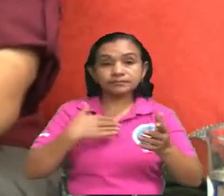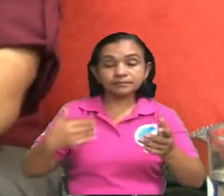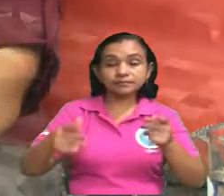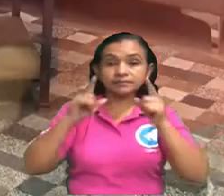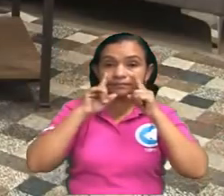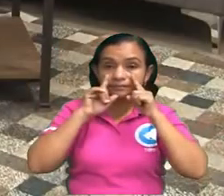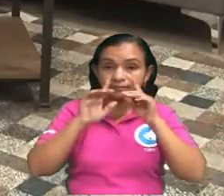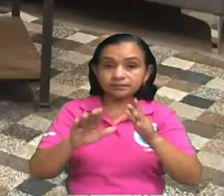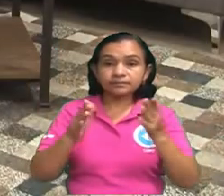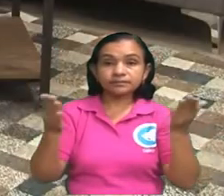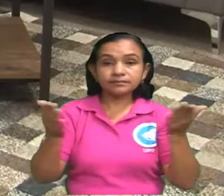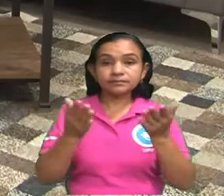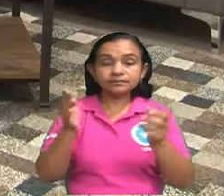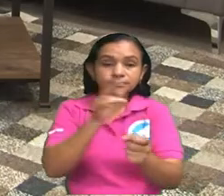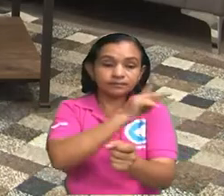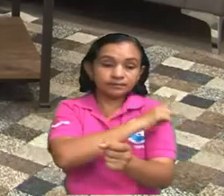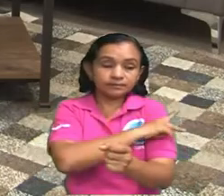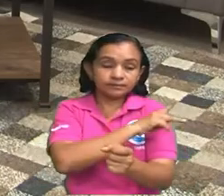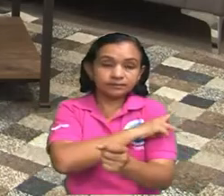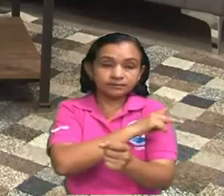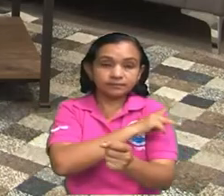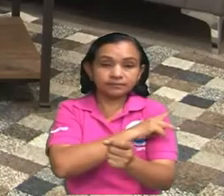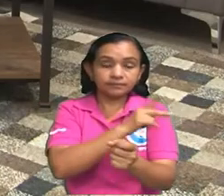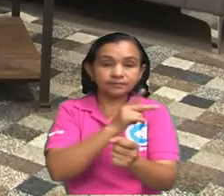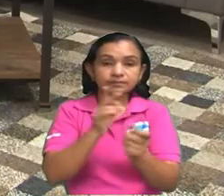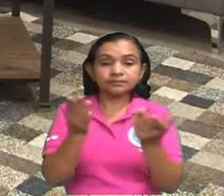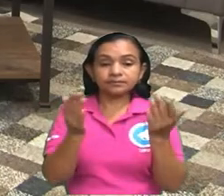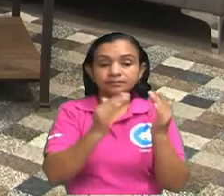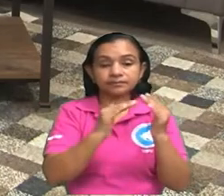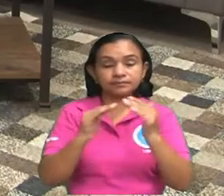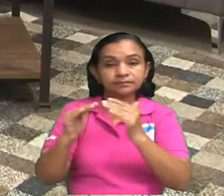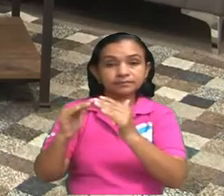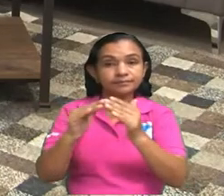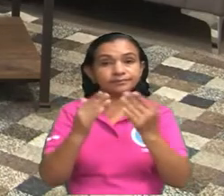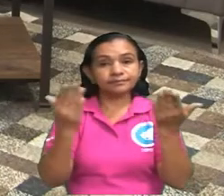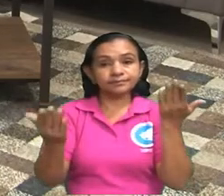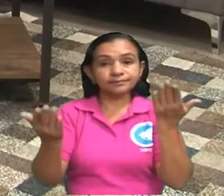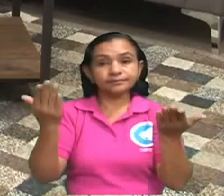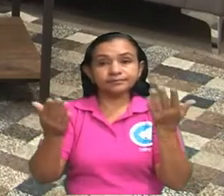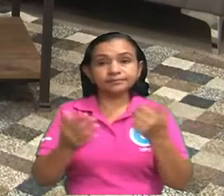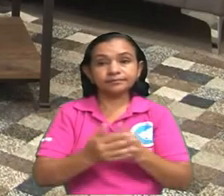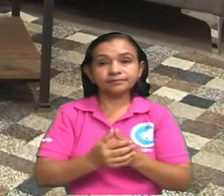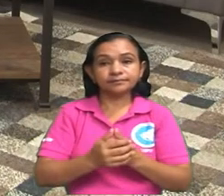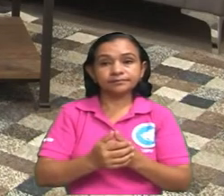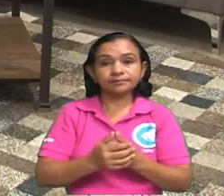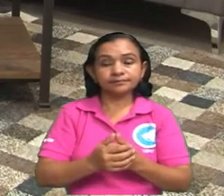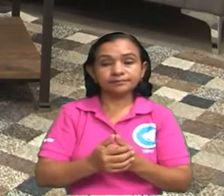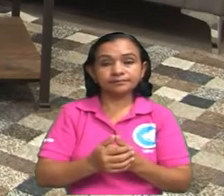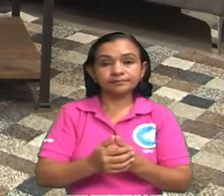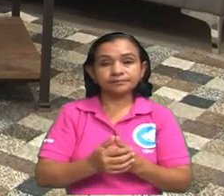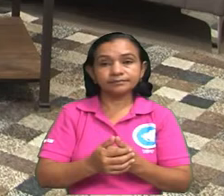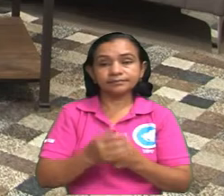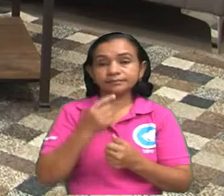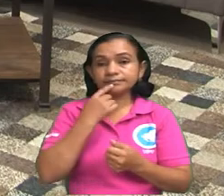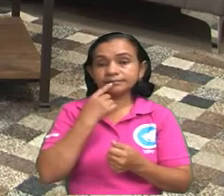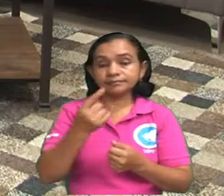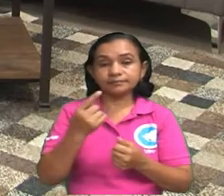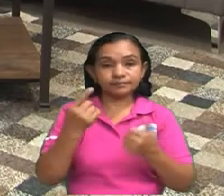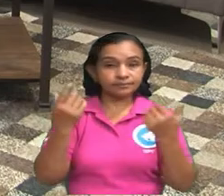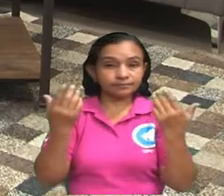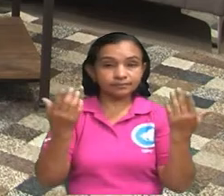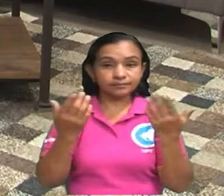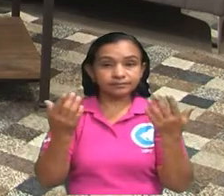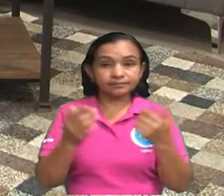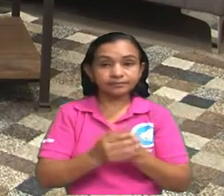prevención. Y por eso es que la policía es comunitaria, nuestra policía tiene ese fuerte énfasis comunitario. la comandante decir, nos dijo, bueno, ya